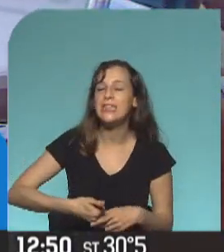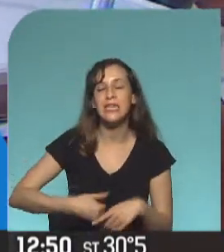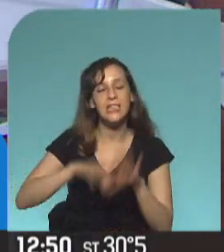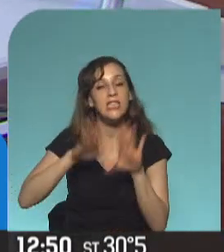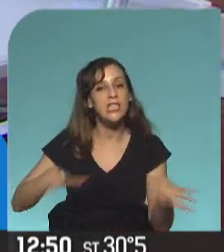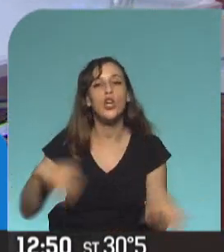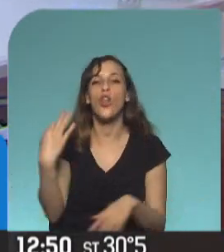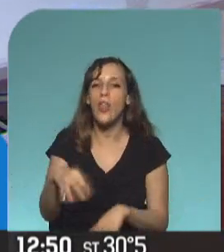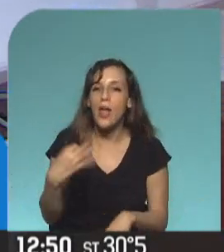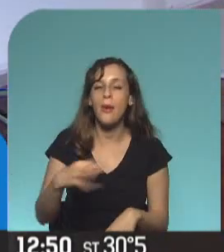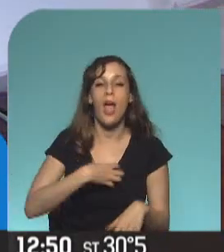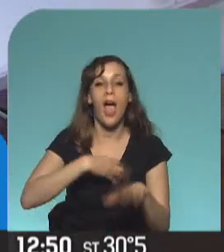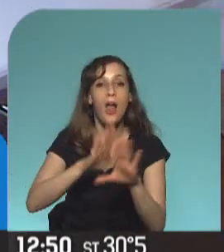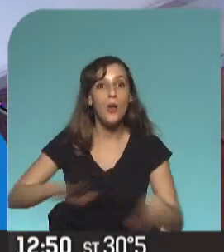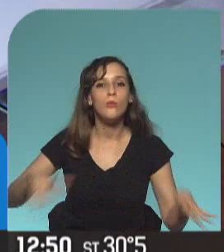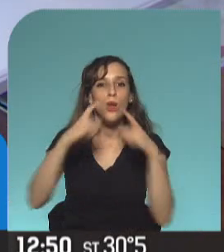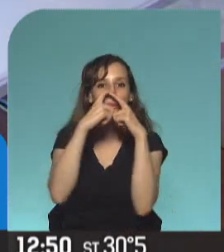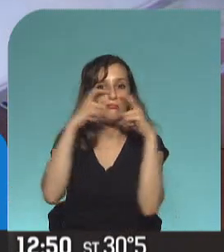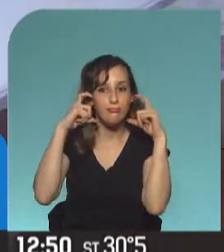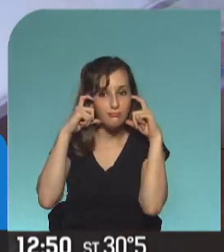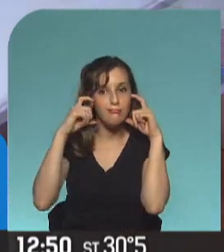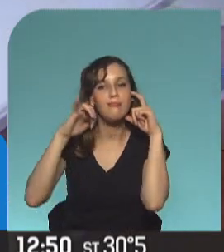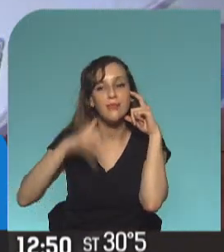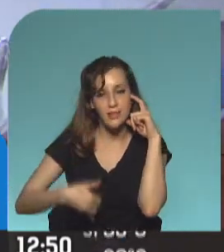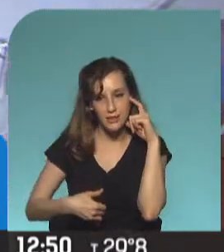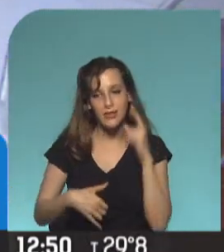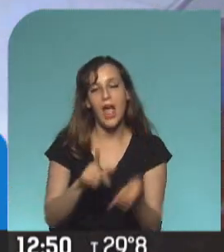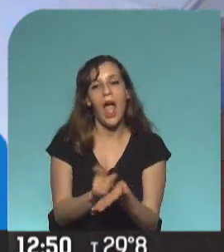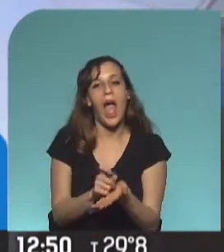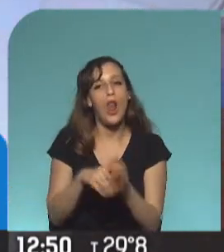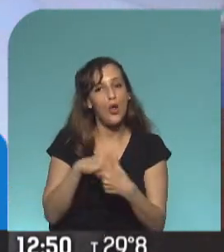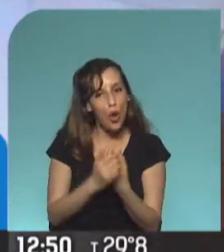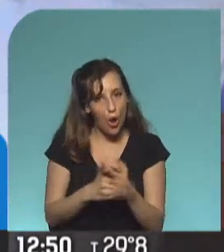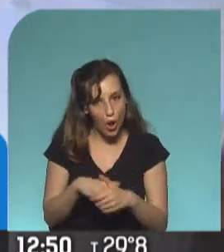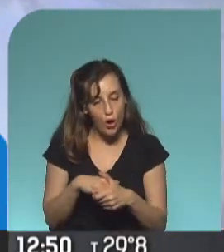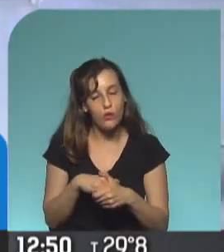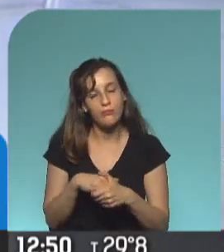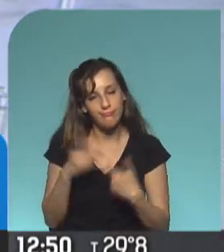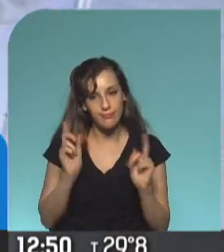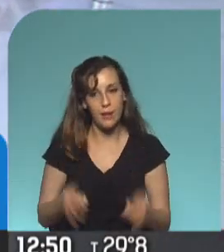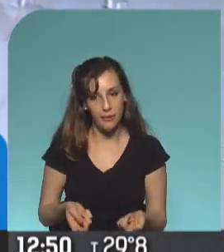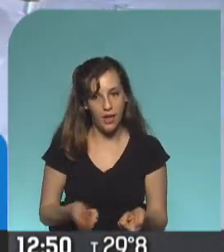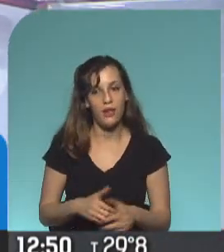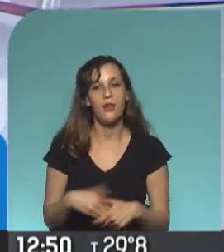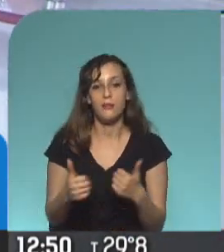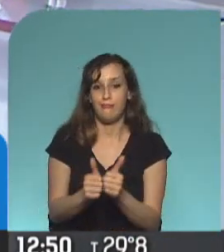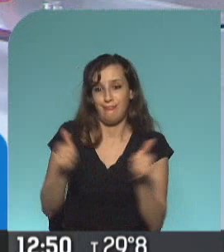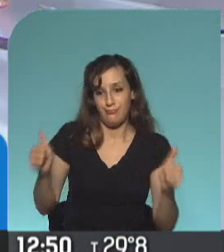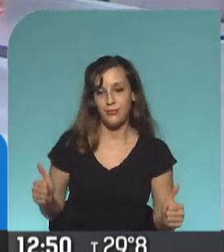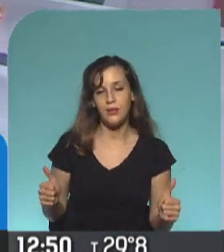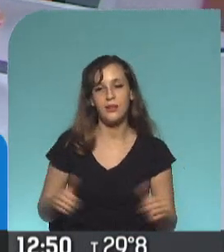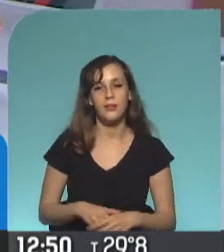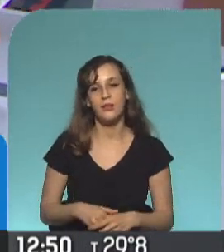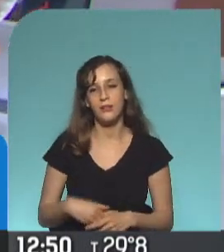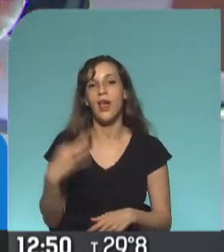utilizar el tapaboca, claro. Van a tener que ir con su botellita de alcohol para higienizarse y sanitizarse. Van a tener que respetar